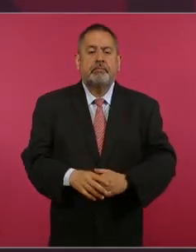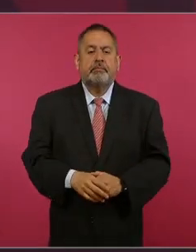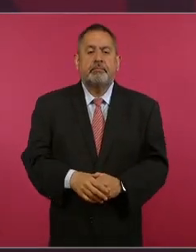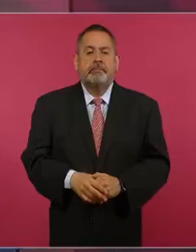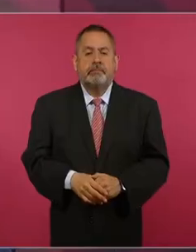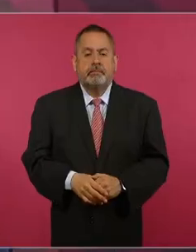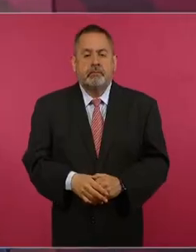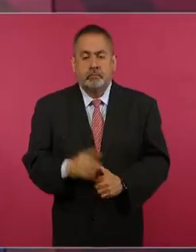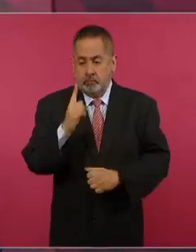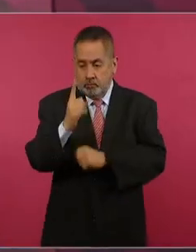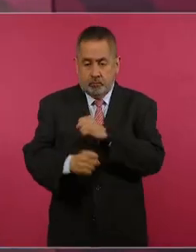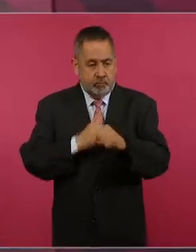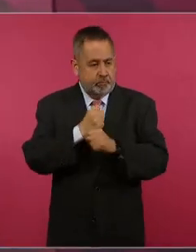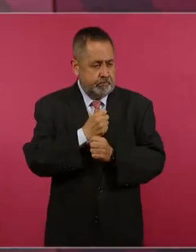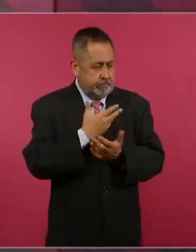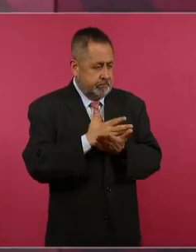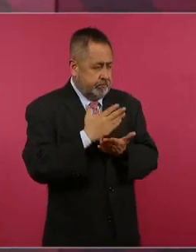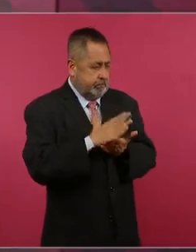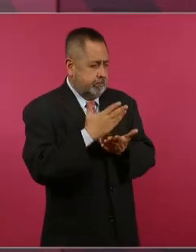en un año.